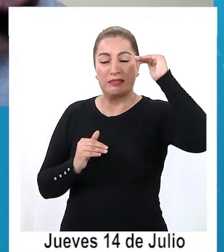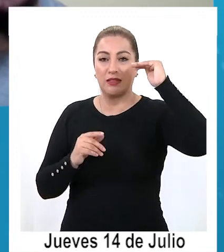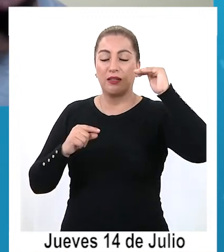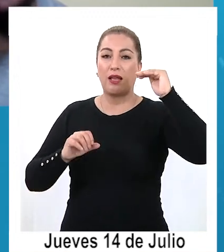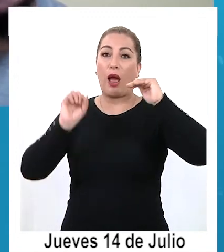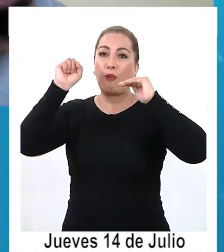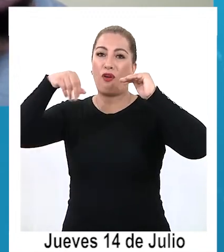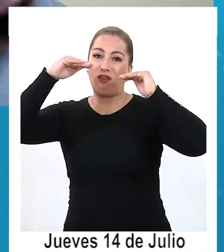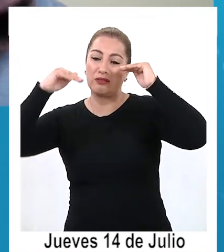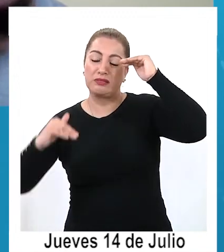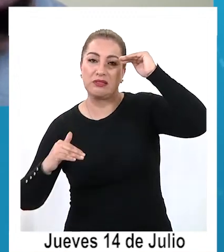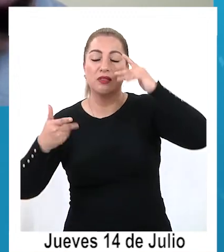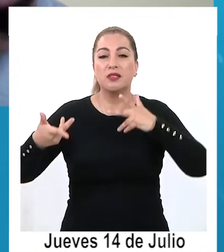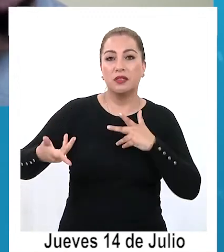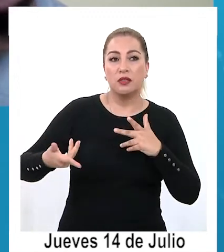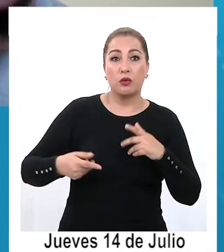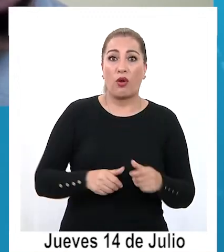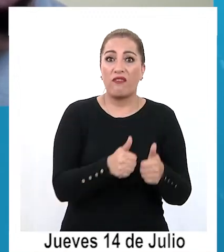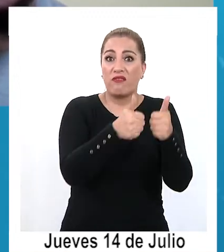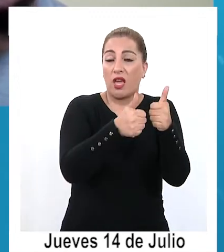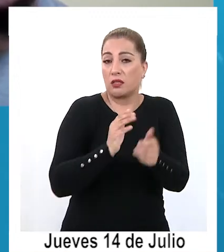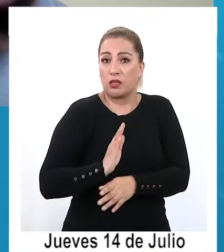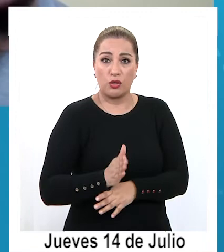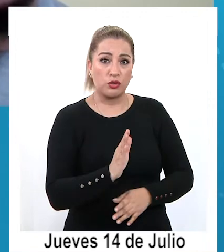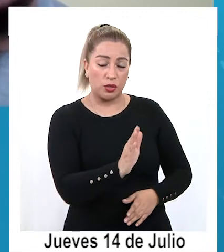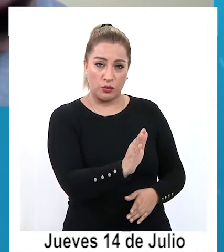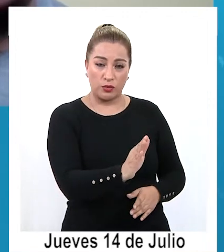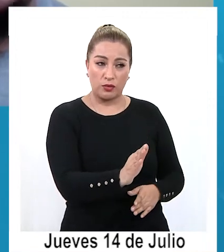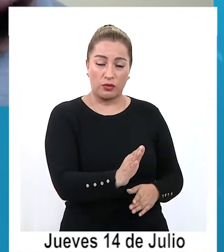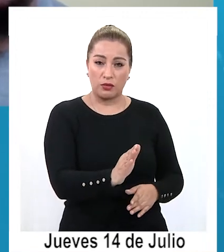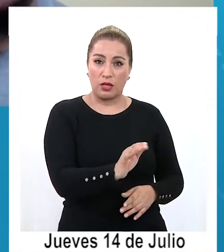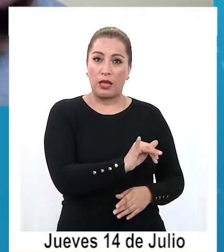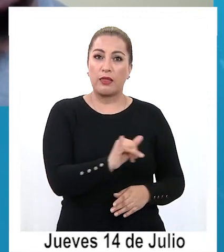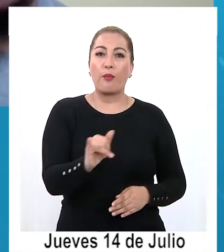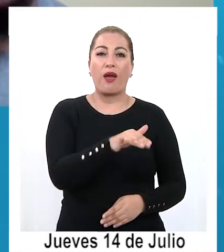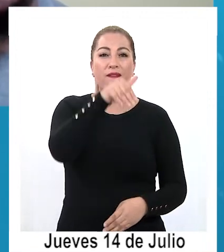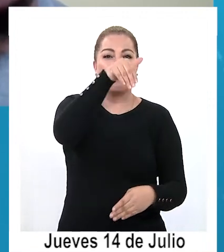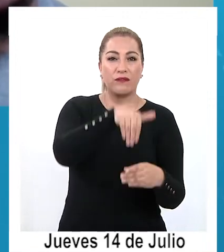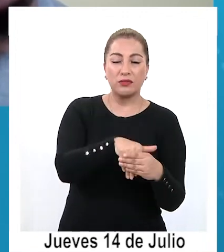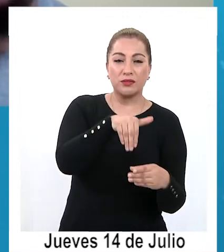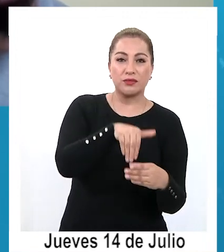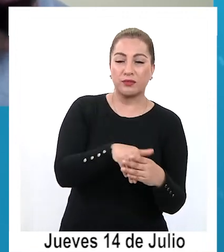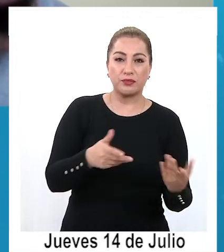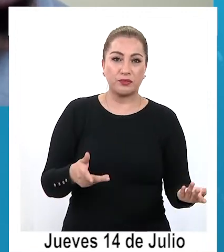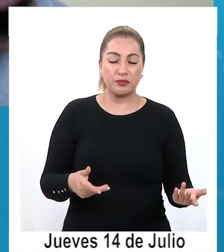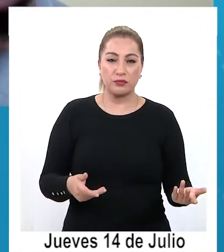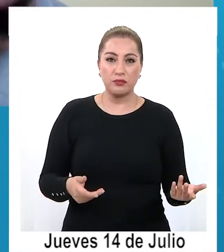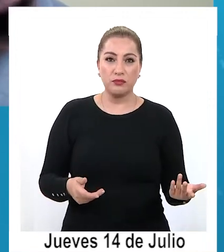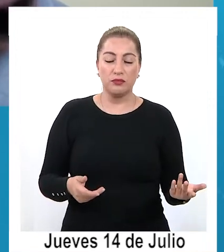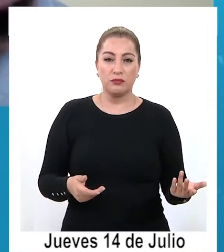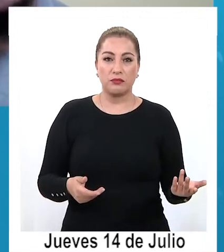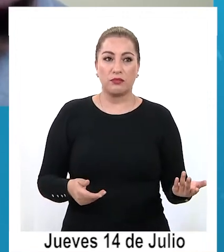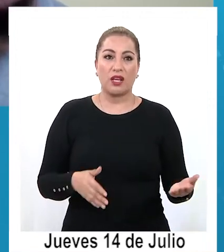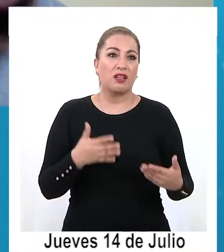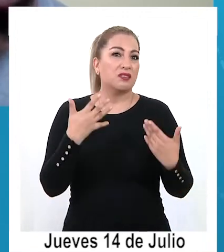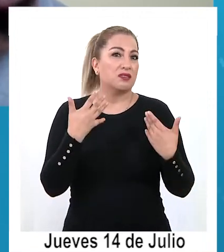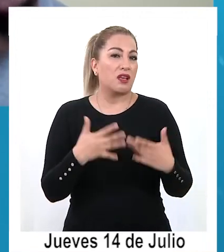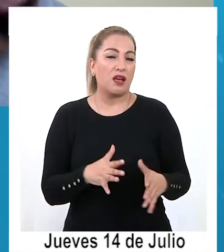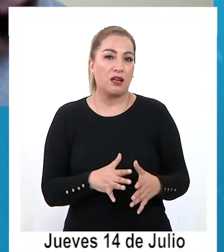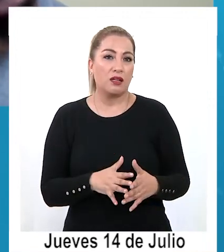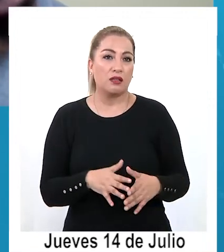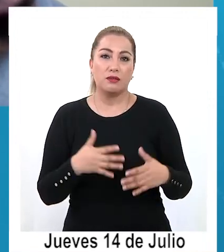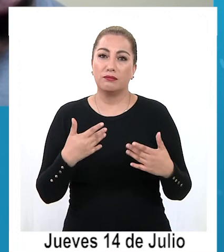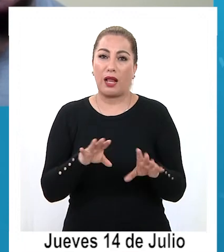mediciones le ha ido bien. No sé si eso se irá finalmente a traspasar luego una votación, pero ya estaría más o